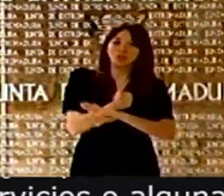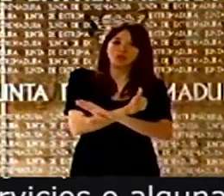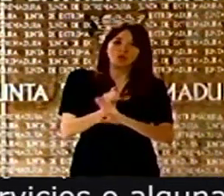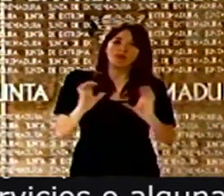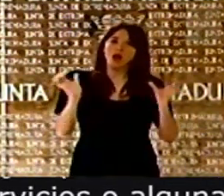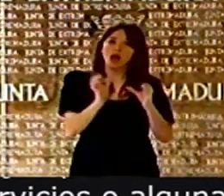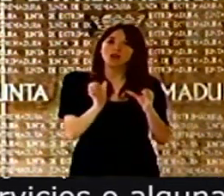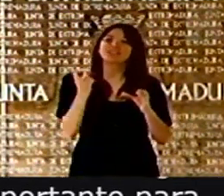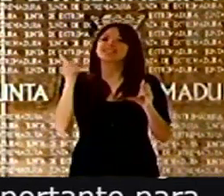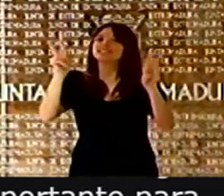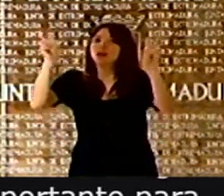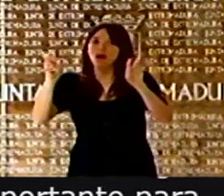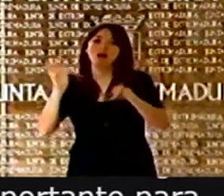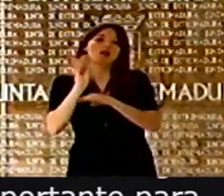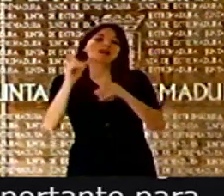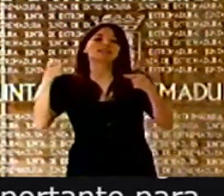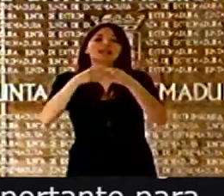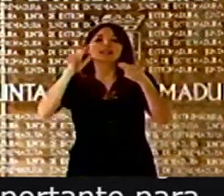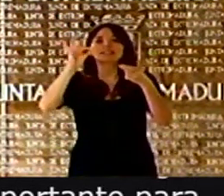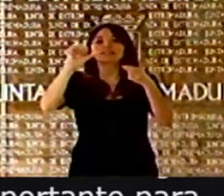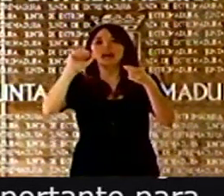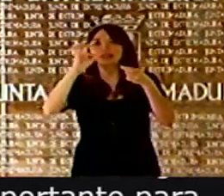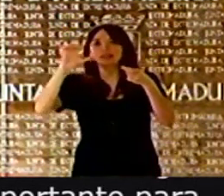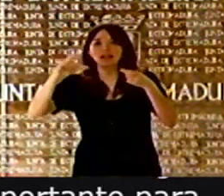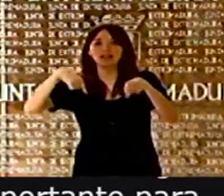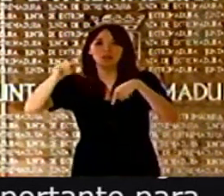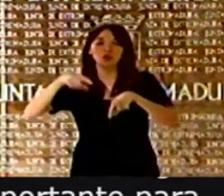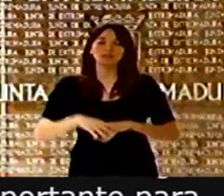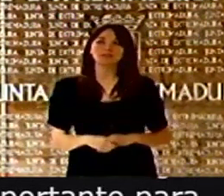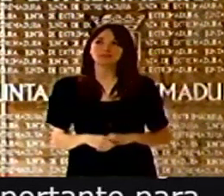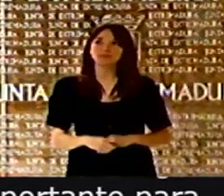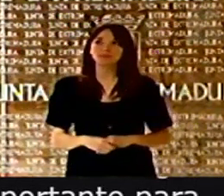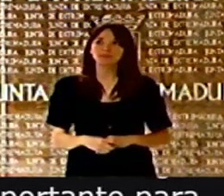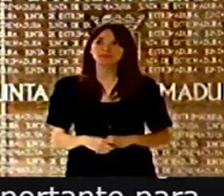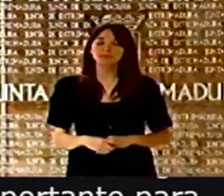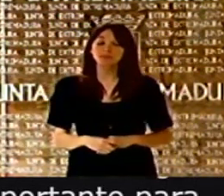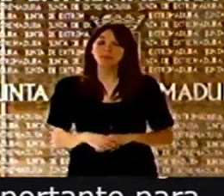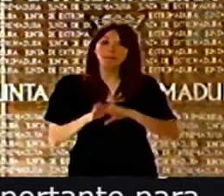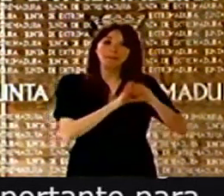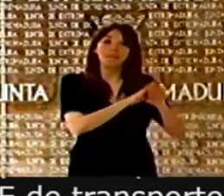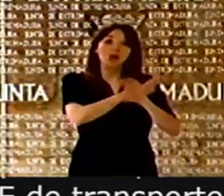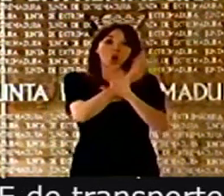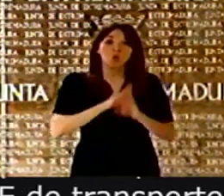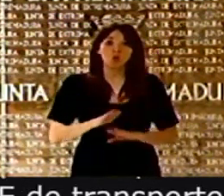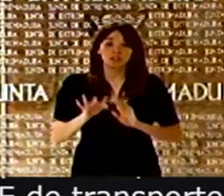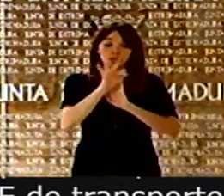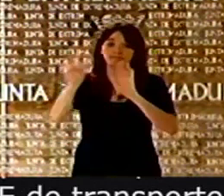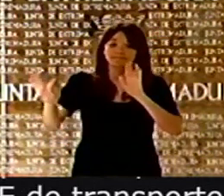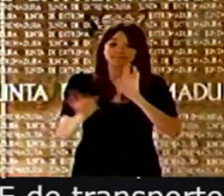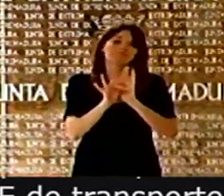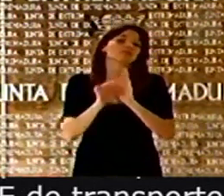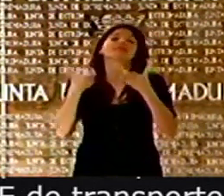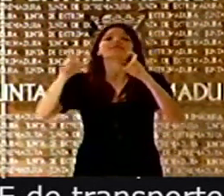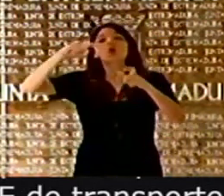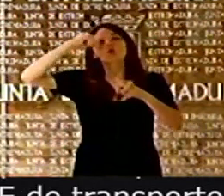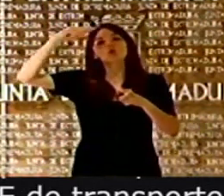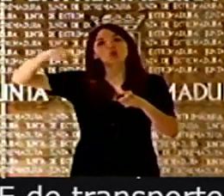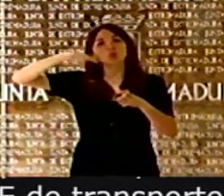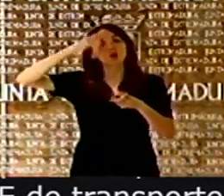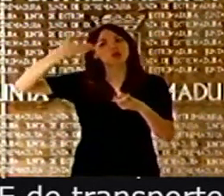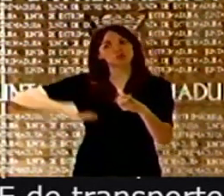las subvenciones de la tarjeta SATE de transporte. Y, en último lugar, y en el apartado de la cultura, no por ello